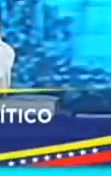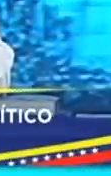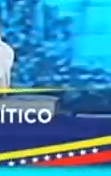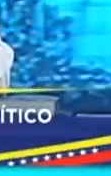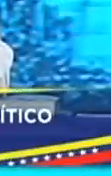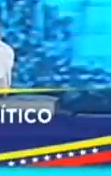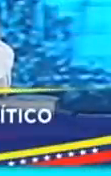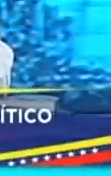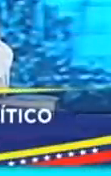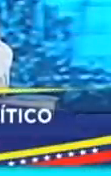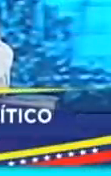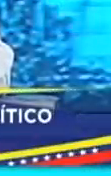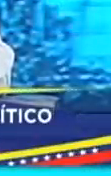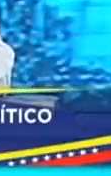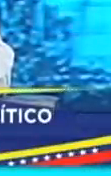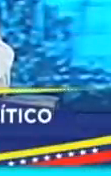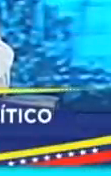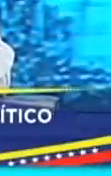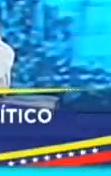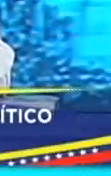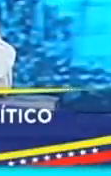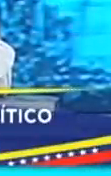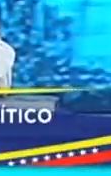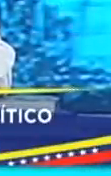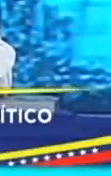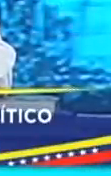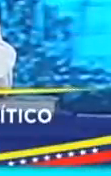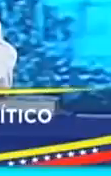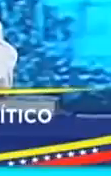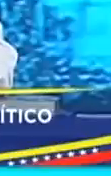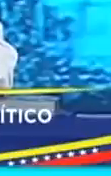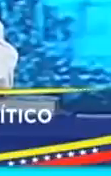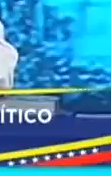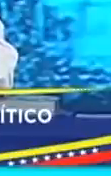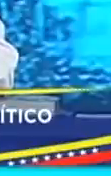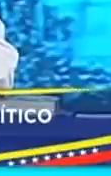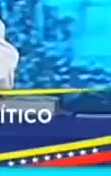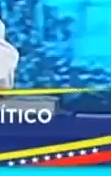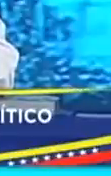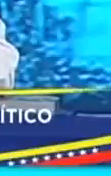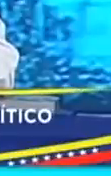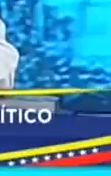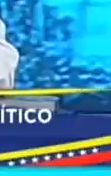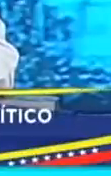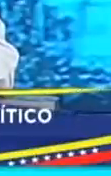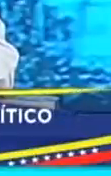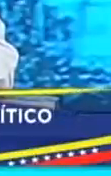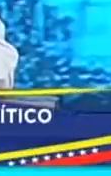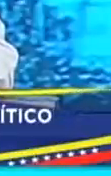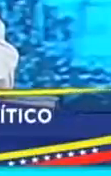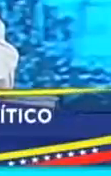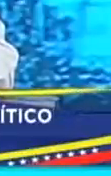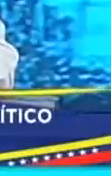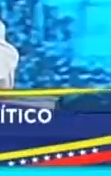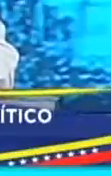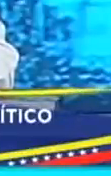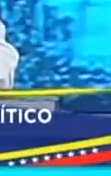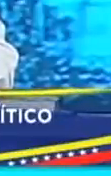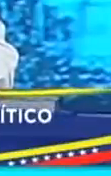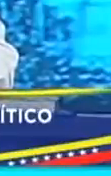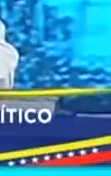una noche lluviosa, lluvia dura. Hemos estado aquí con los alcaldes, aquí la alcaldesa de